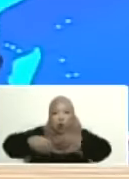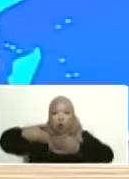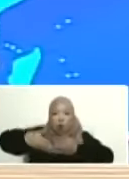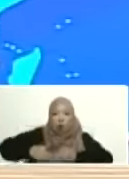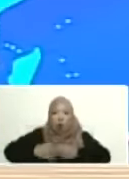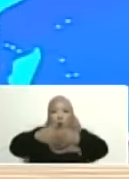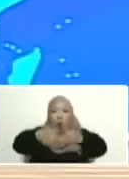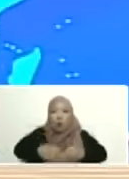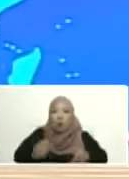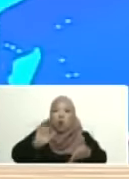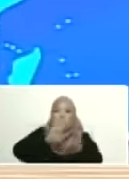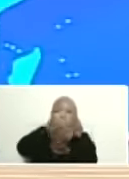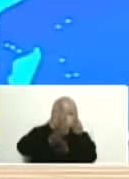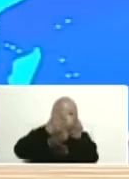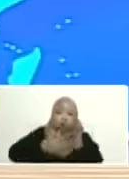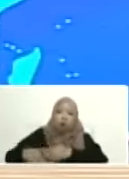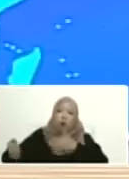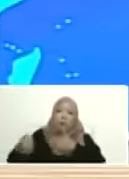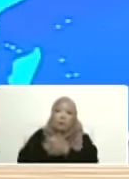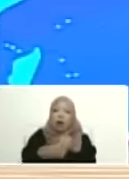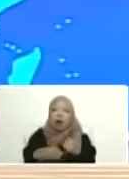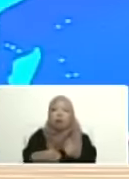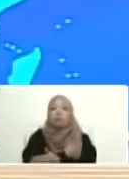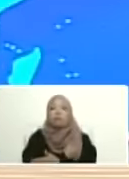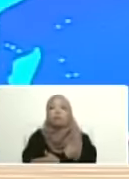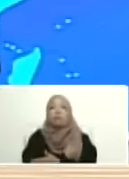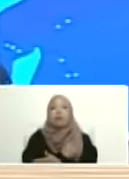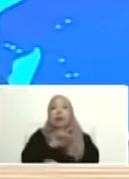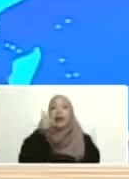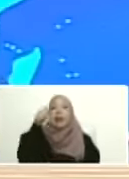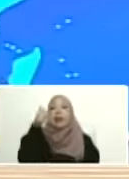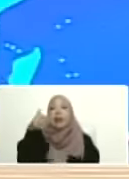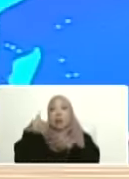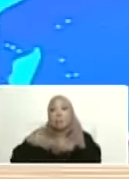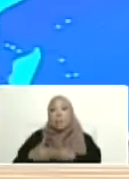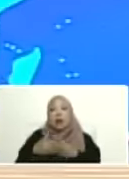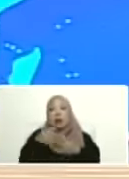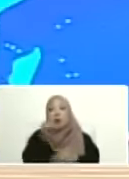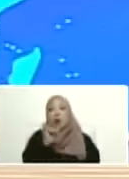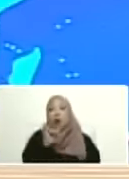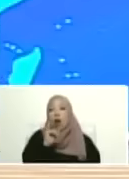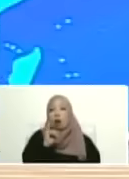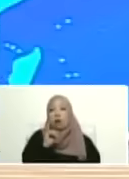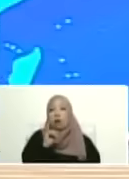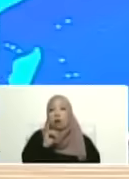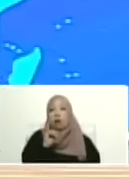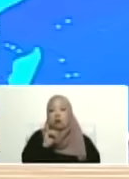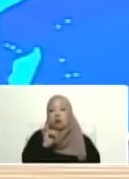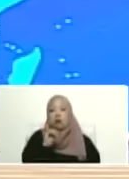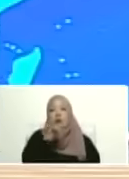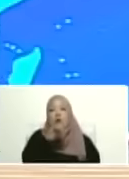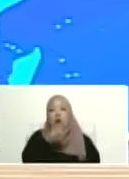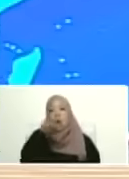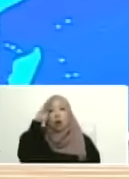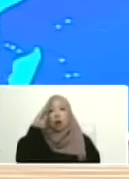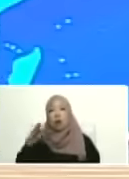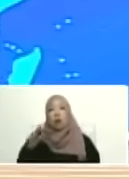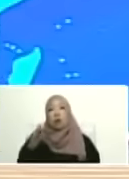Ataques y nos destruyeron los 10 barcos que teníamos. General Izquierdo,